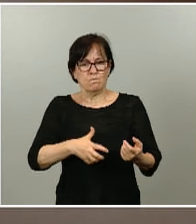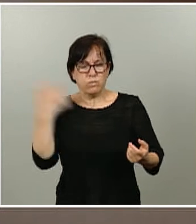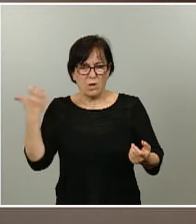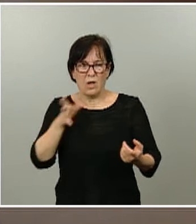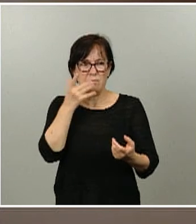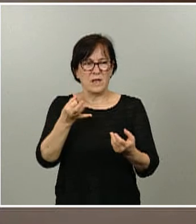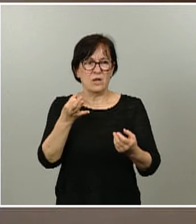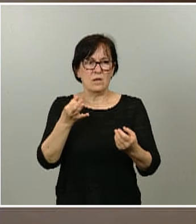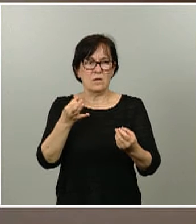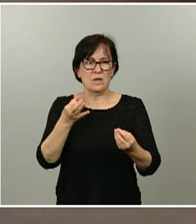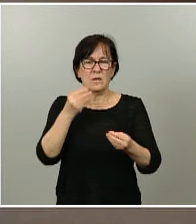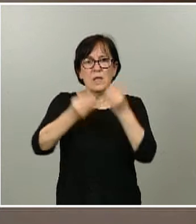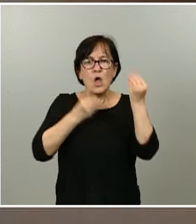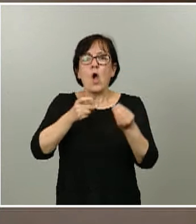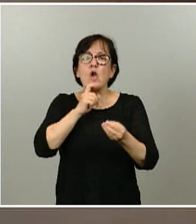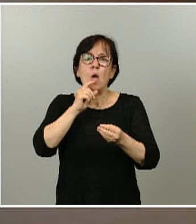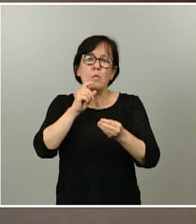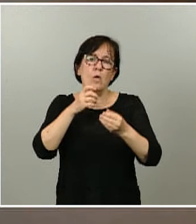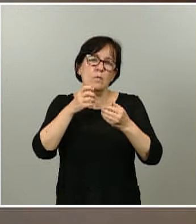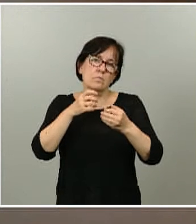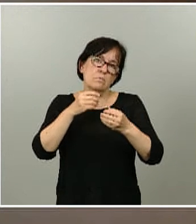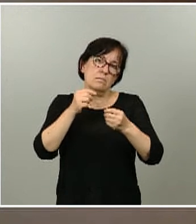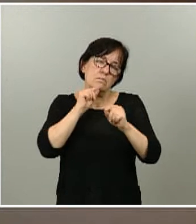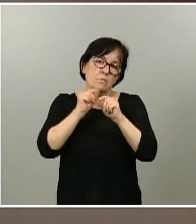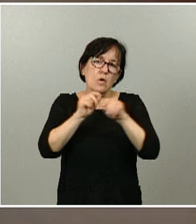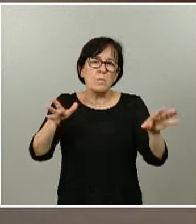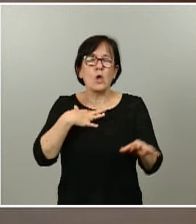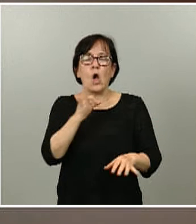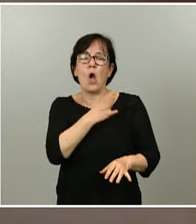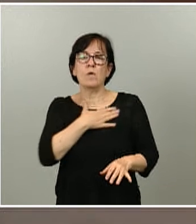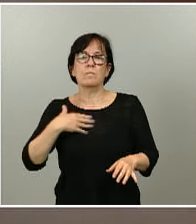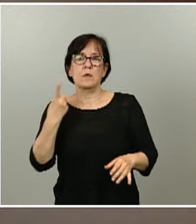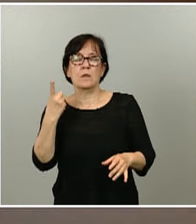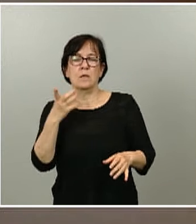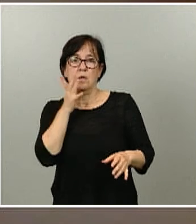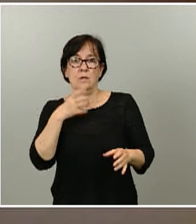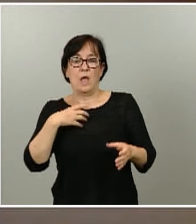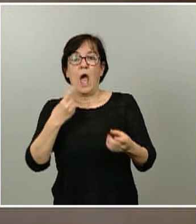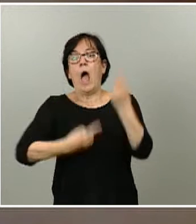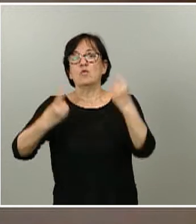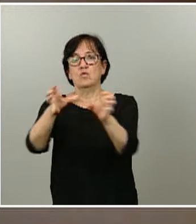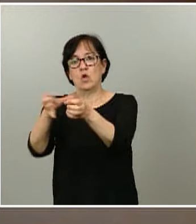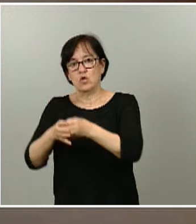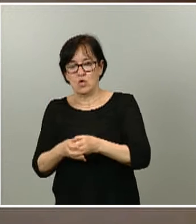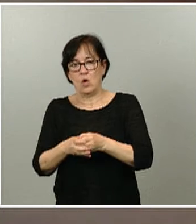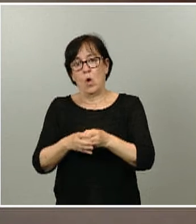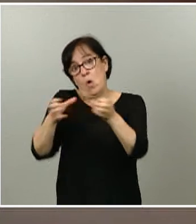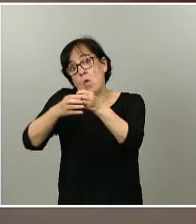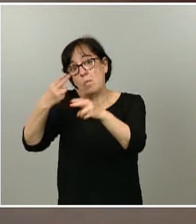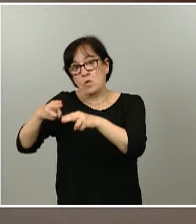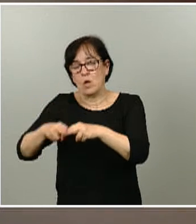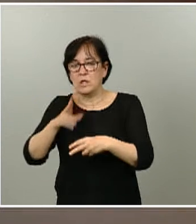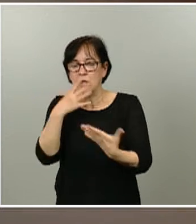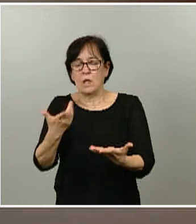manejo de la pandemia, o es más bien un intento de parte de algunos grupos o más bien partidos para aprovecharse un